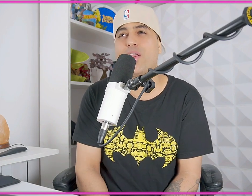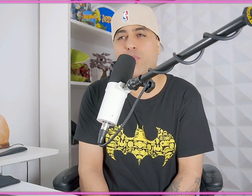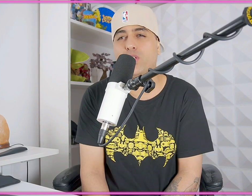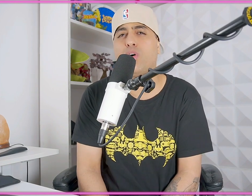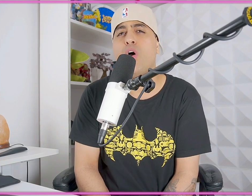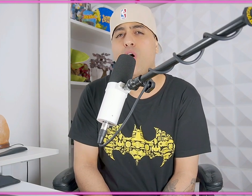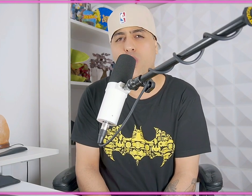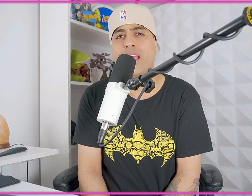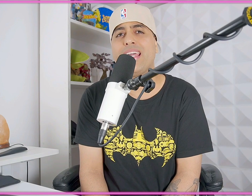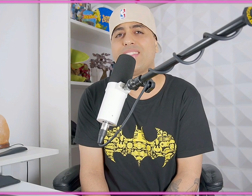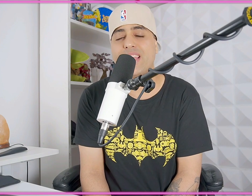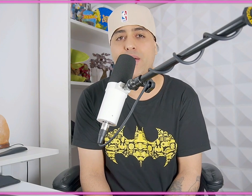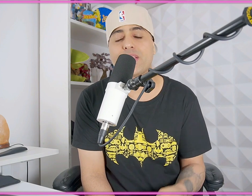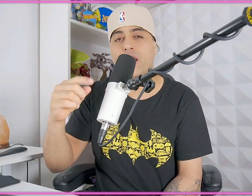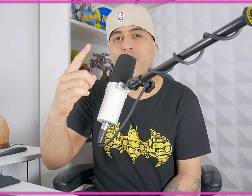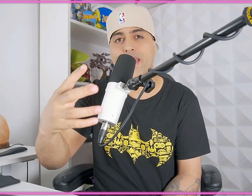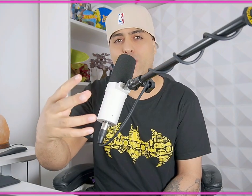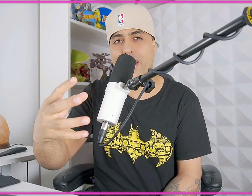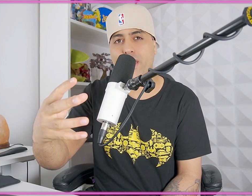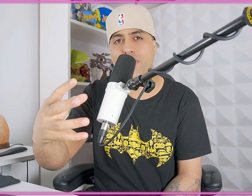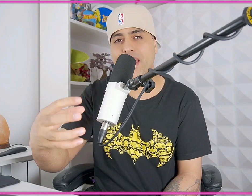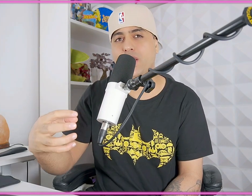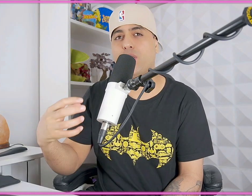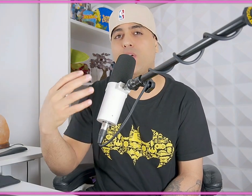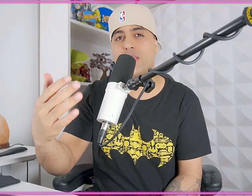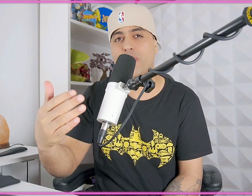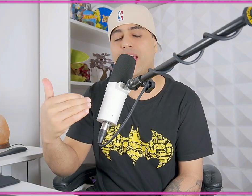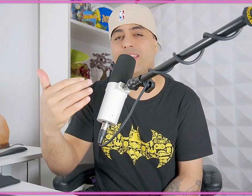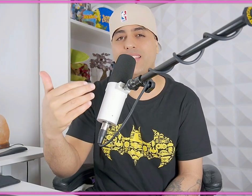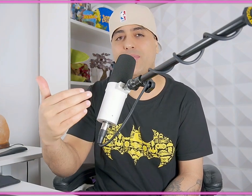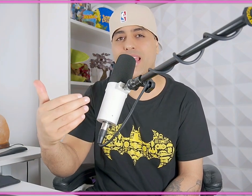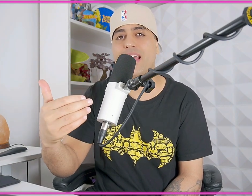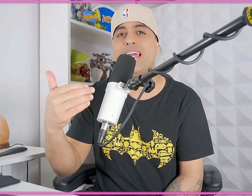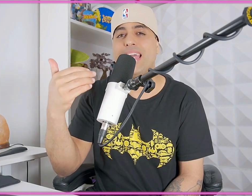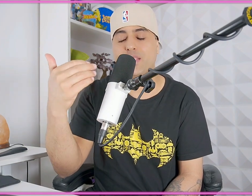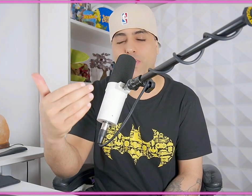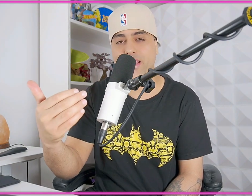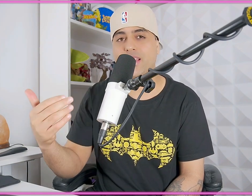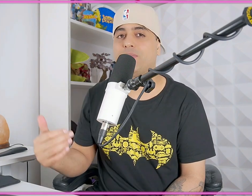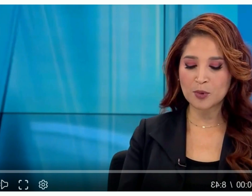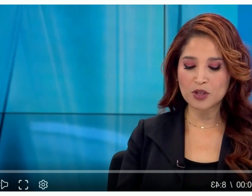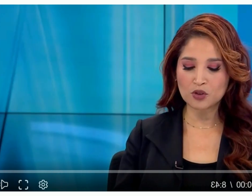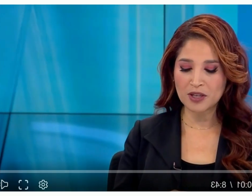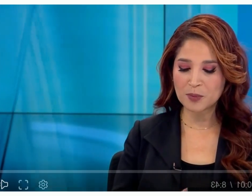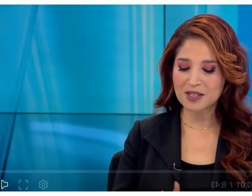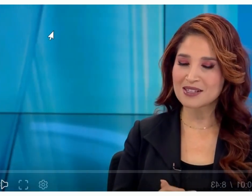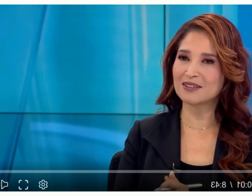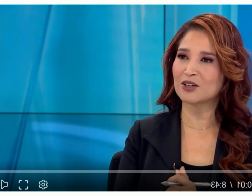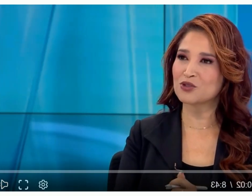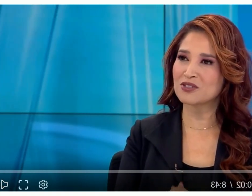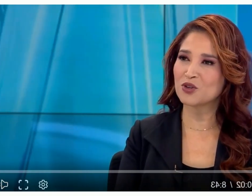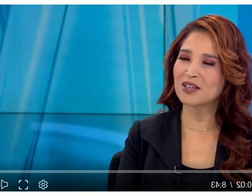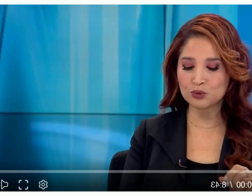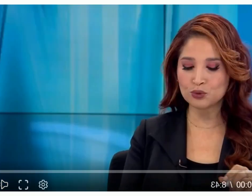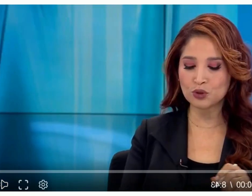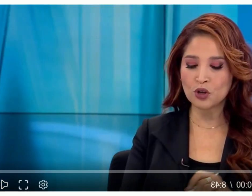del aeropuerto Jorge Chávez. Le voy a dejar un pequeño videito de lo que explican de esta vía expresa. Proyecto Vía Expresa Santa